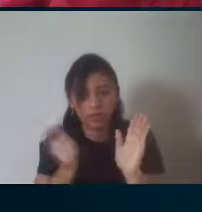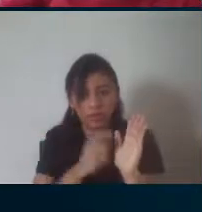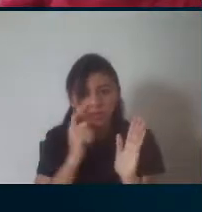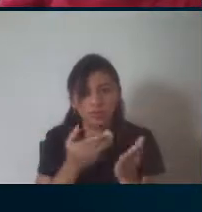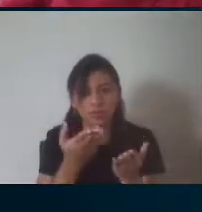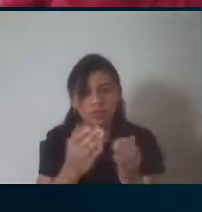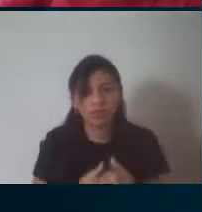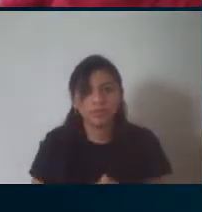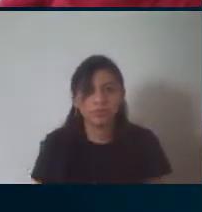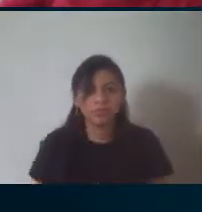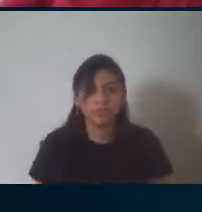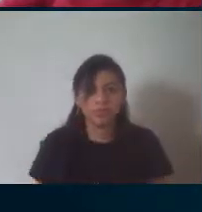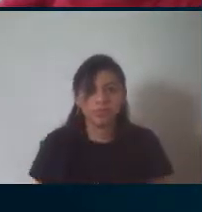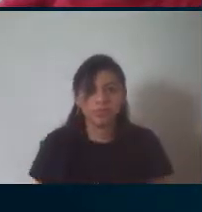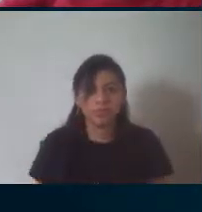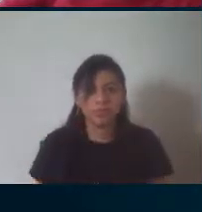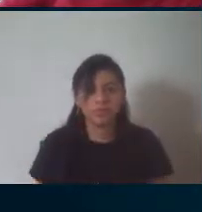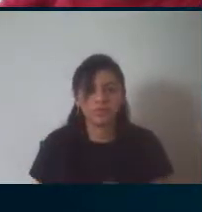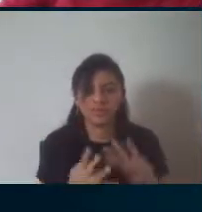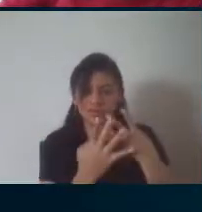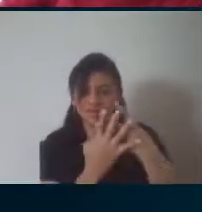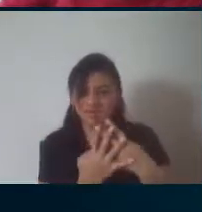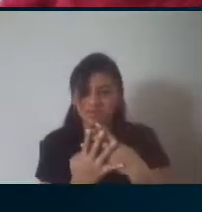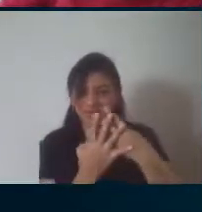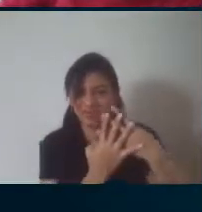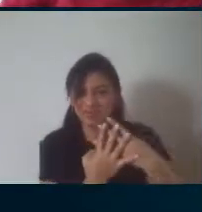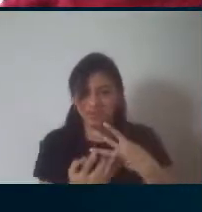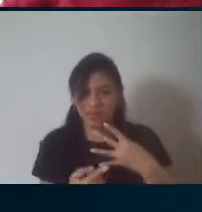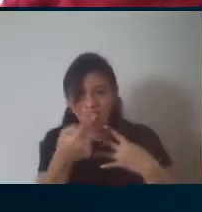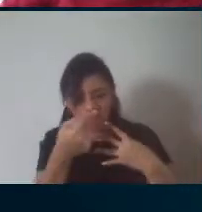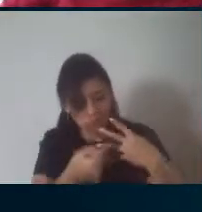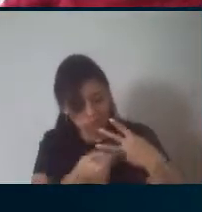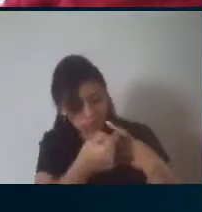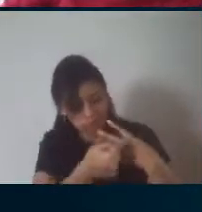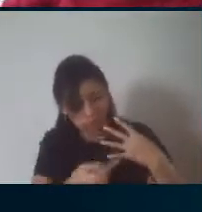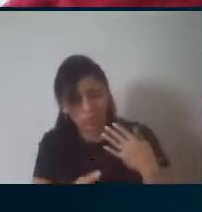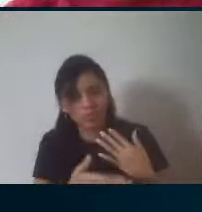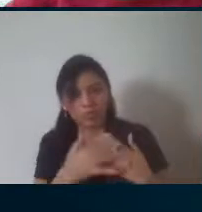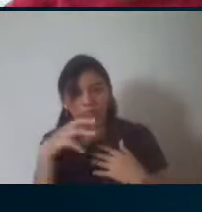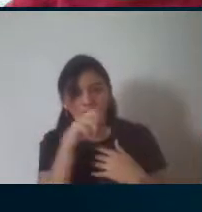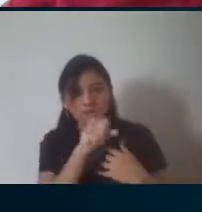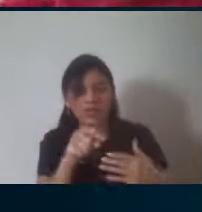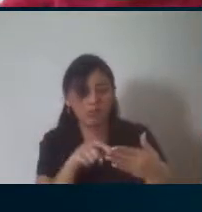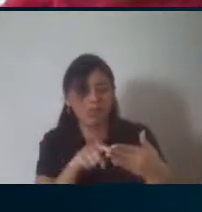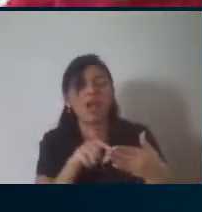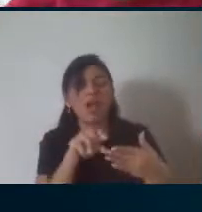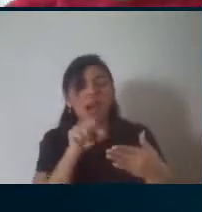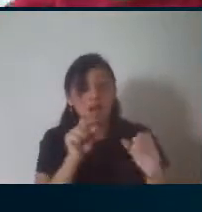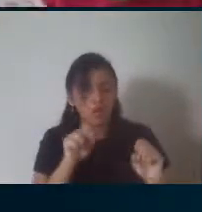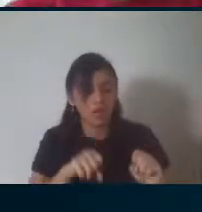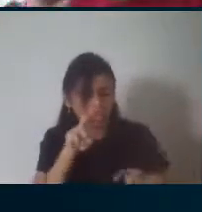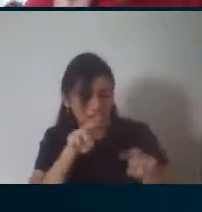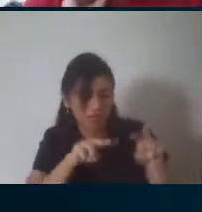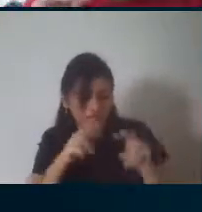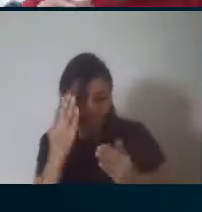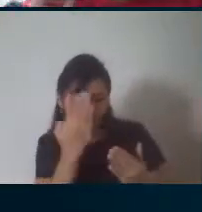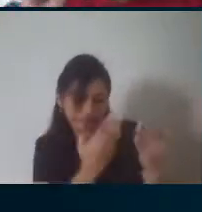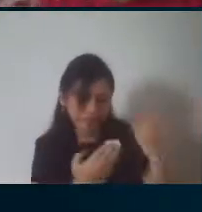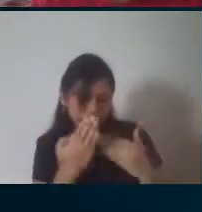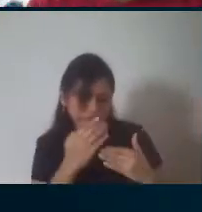y podemos comparar por tipo de elemento cuál ha sido el aporte. Ya con esta información se puede redireccionar los